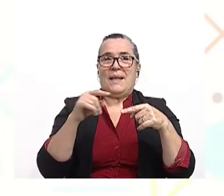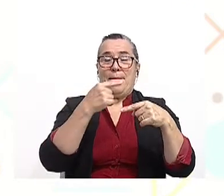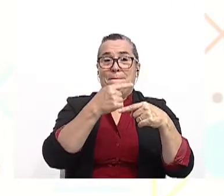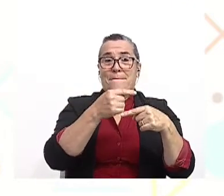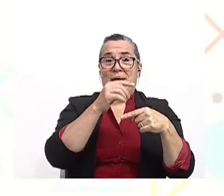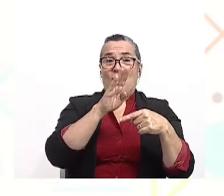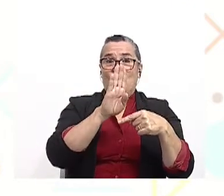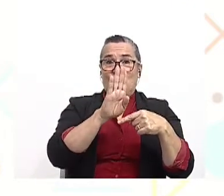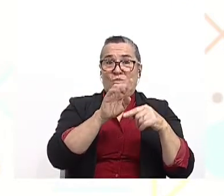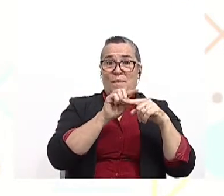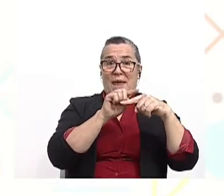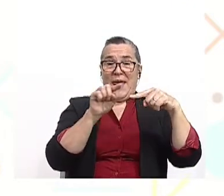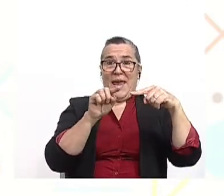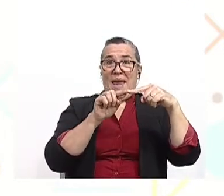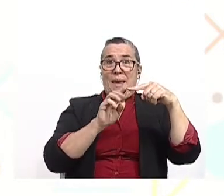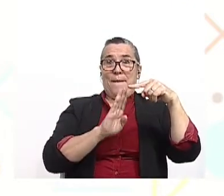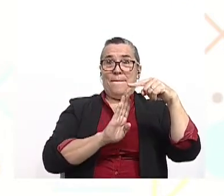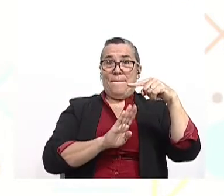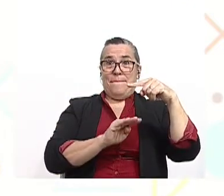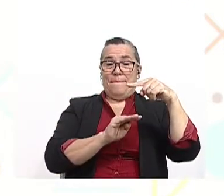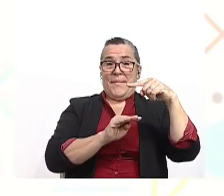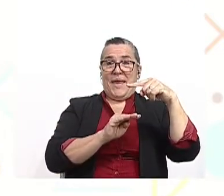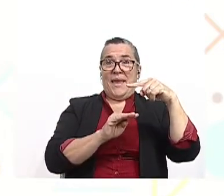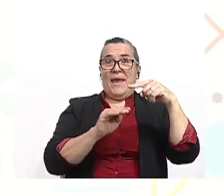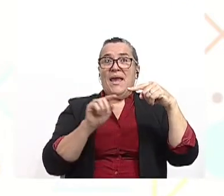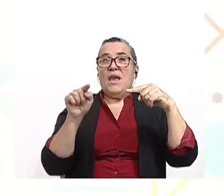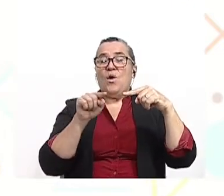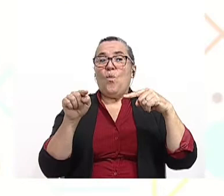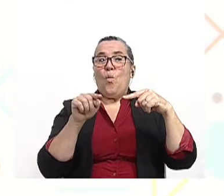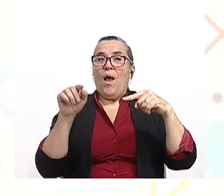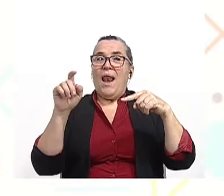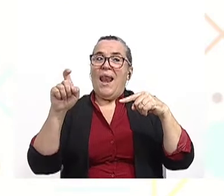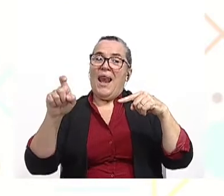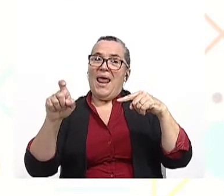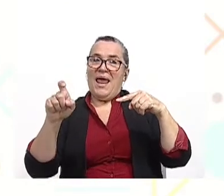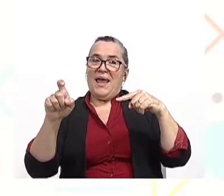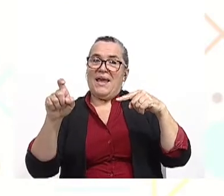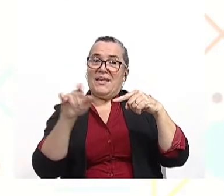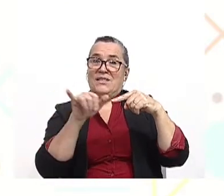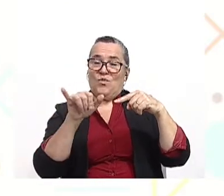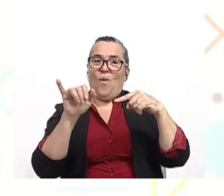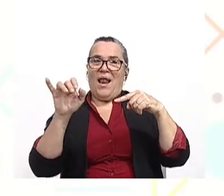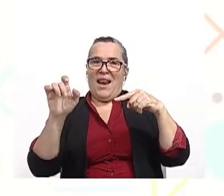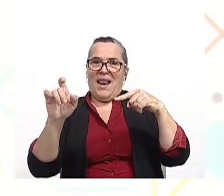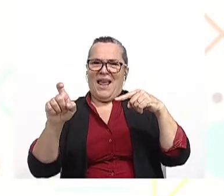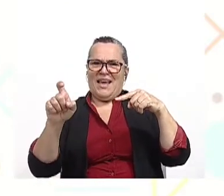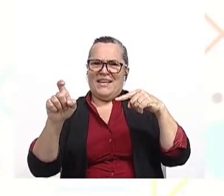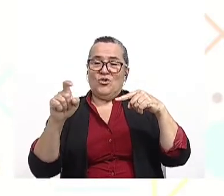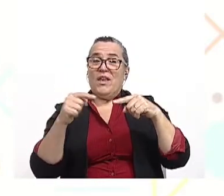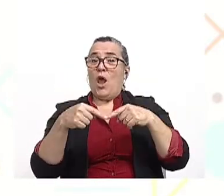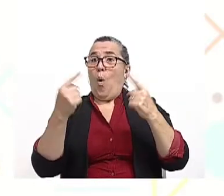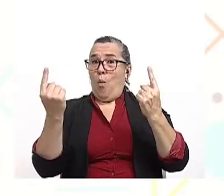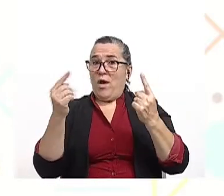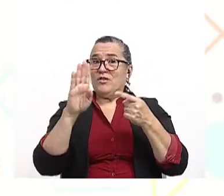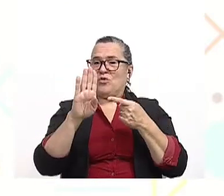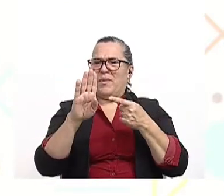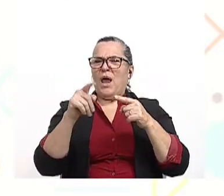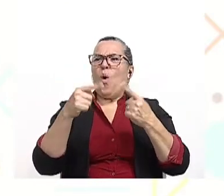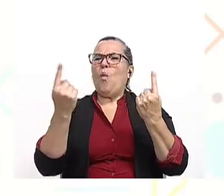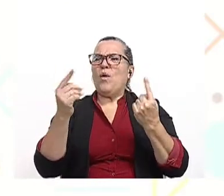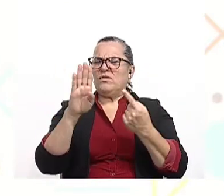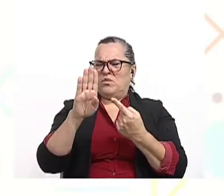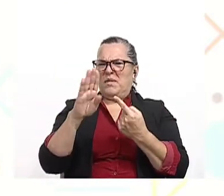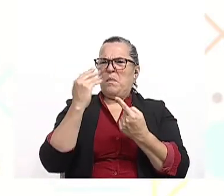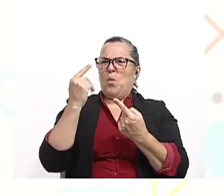obtenemos el opuesto de b sobre m igual a x. Observaron que yo dije el opuesto de b. ¿Por